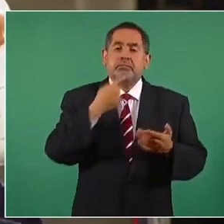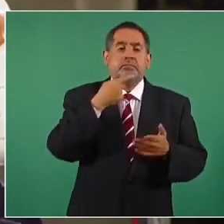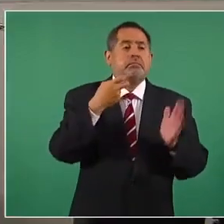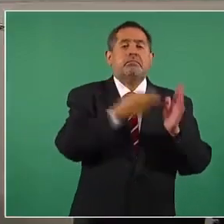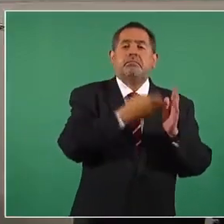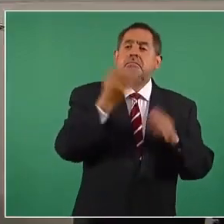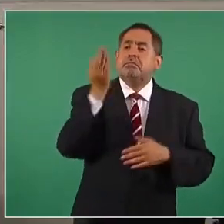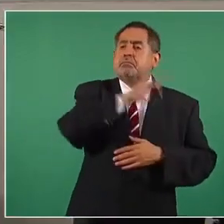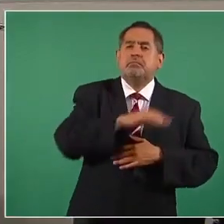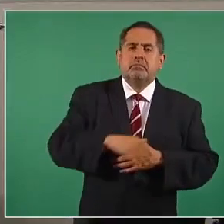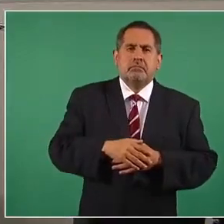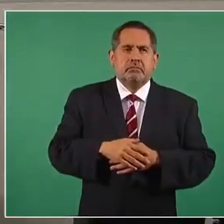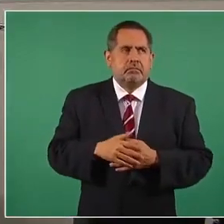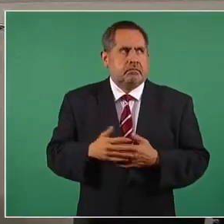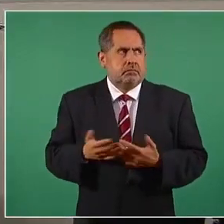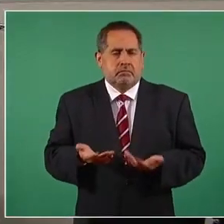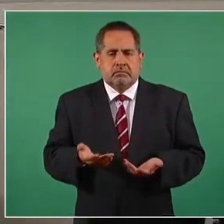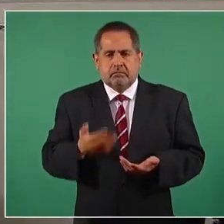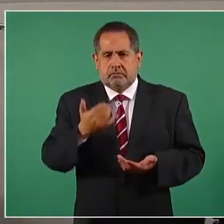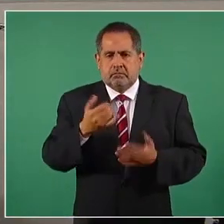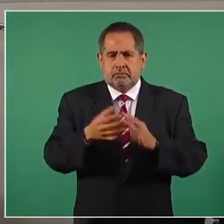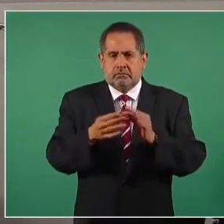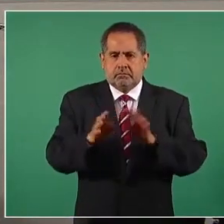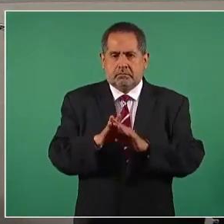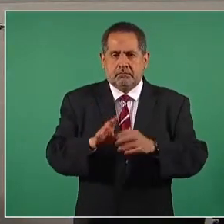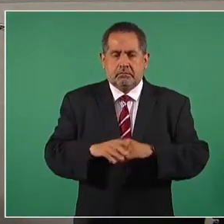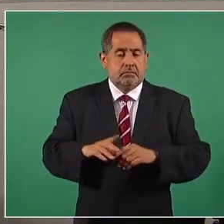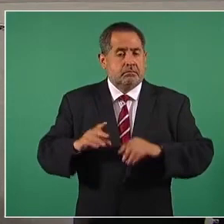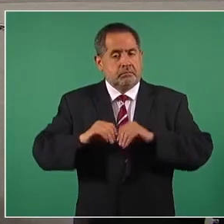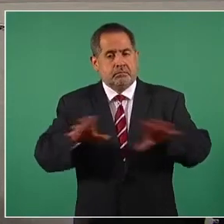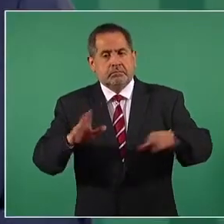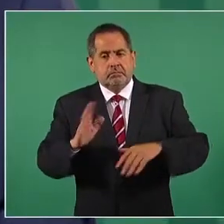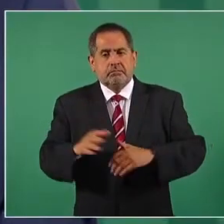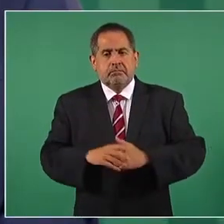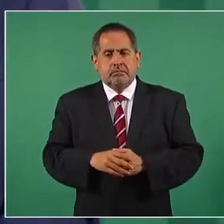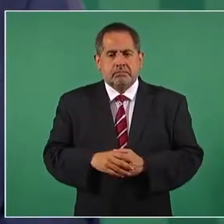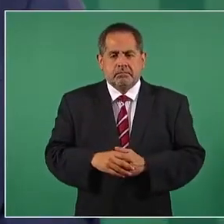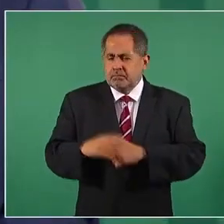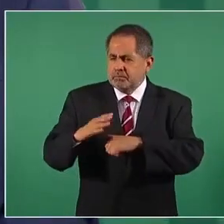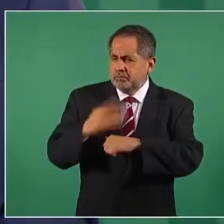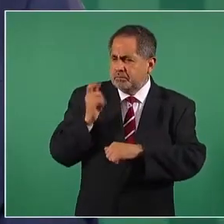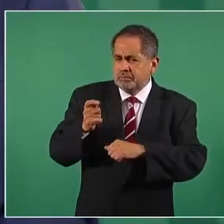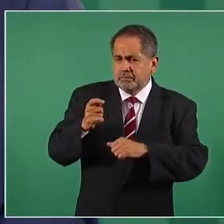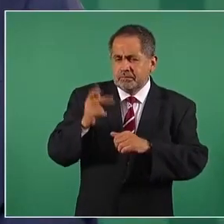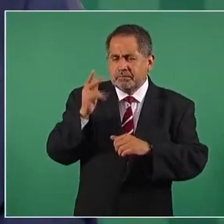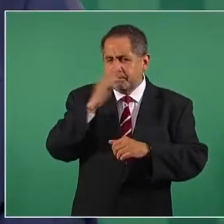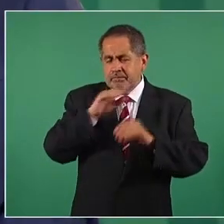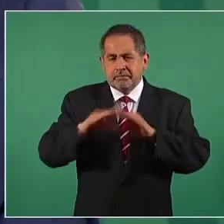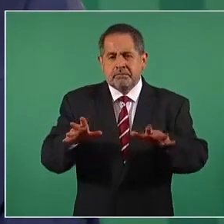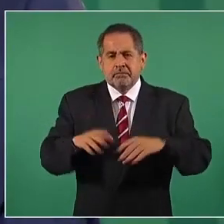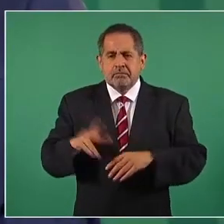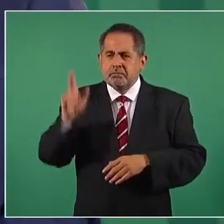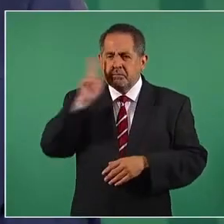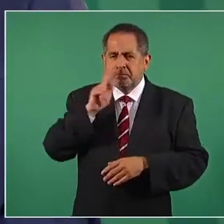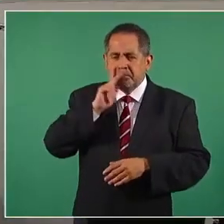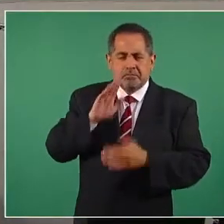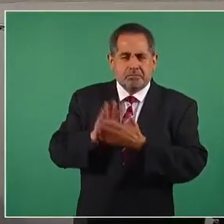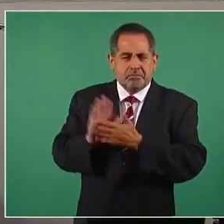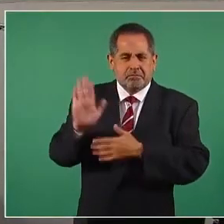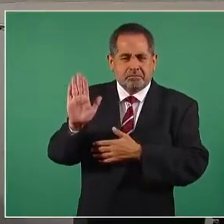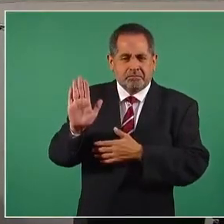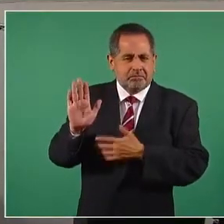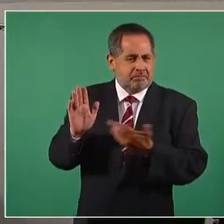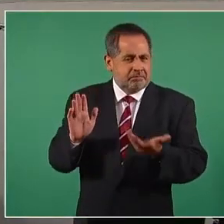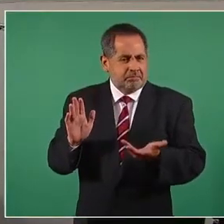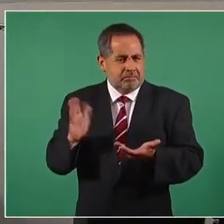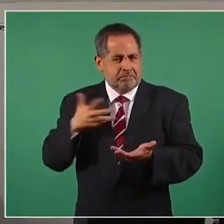falsa. Bueno, presentaron una noticia. Ya se dio la información de que por qué es falsa. Pero evidencia,